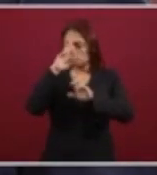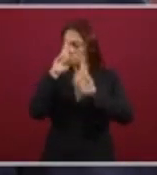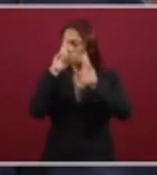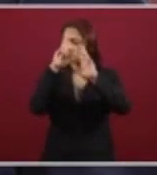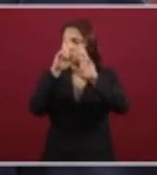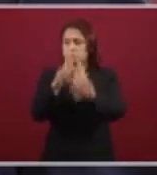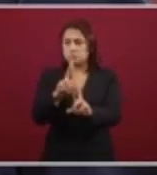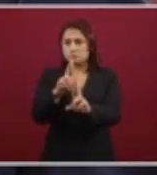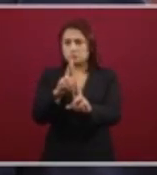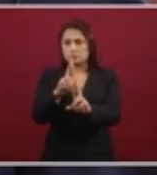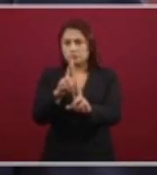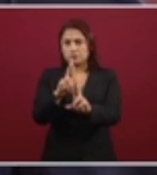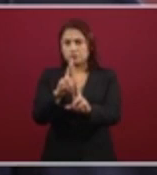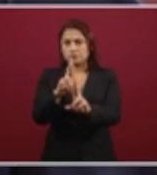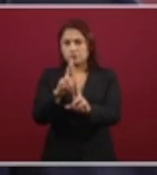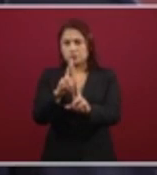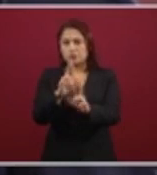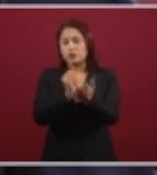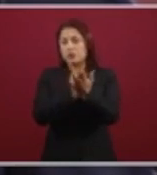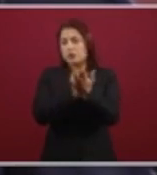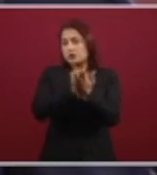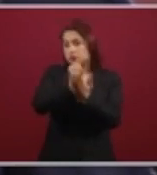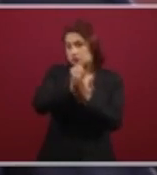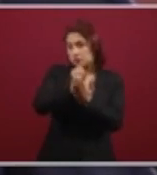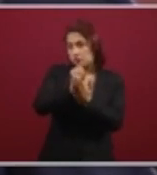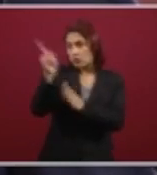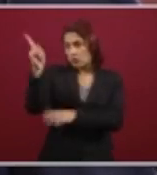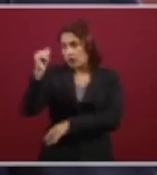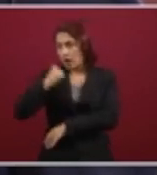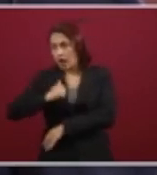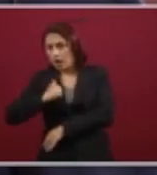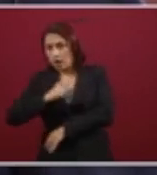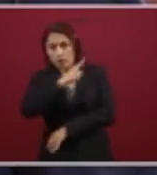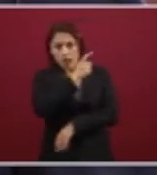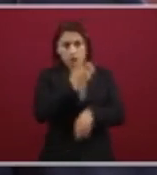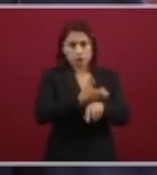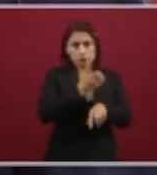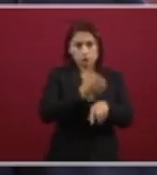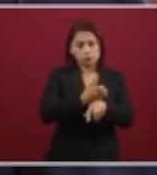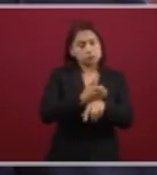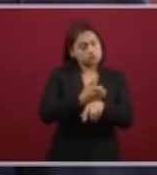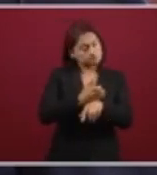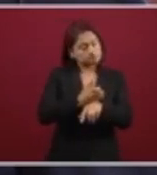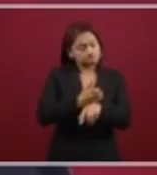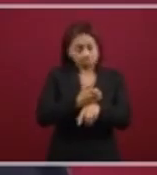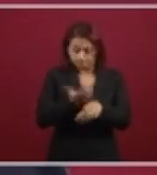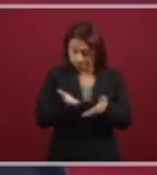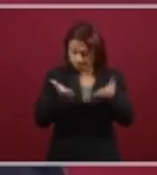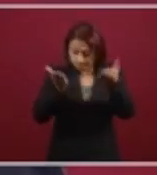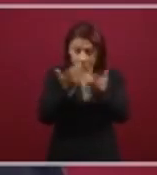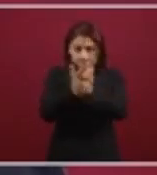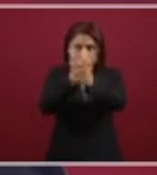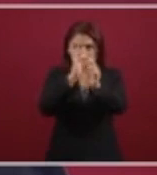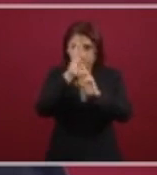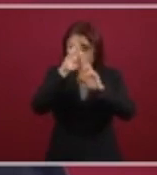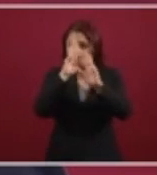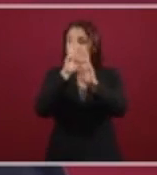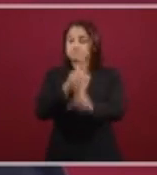en Canadá, en Estados Unidos. Sin embargo,